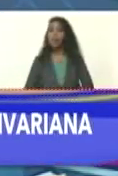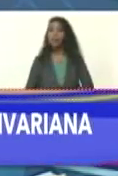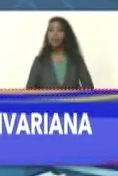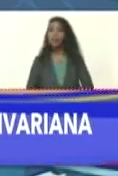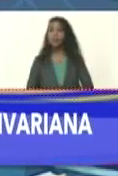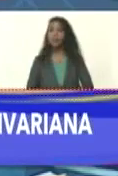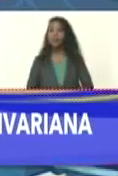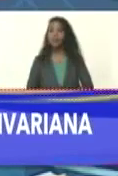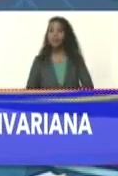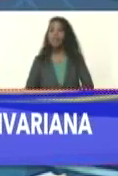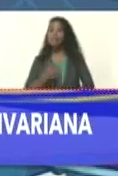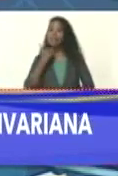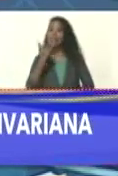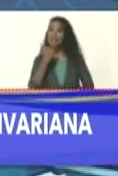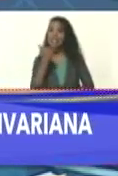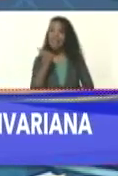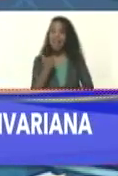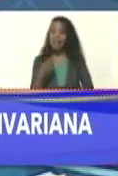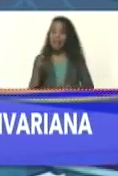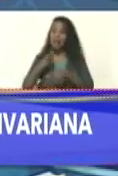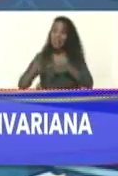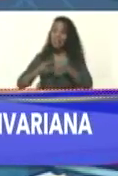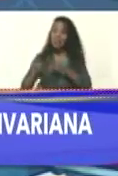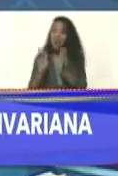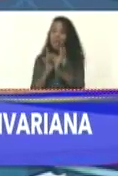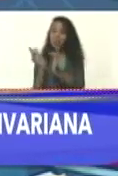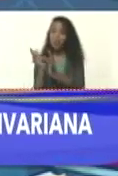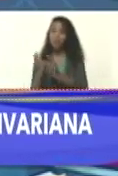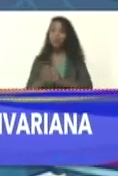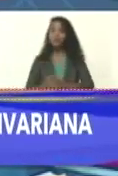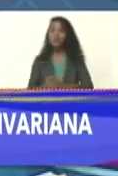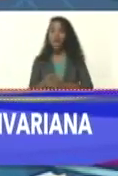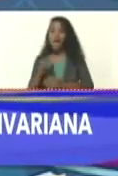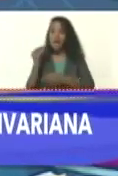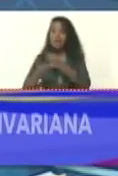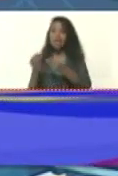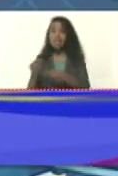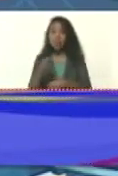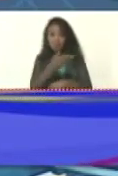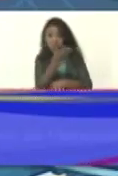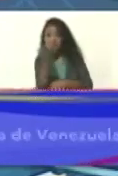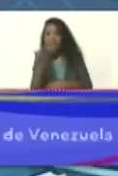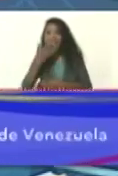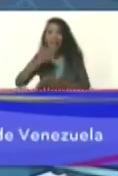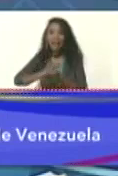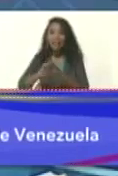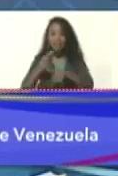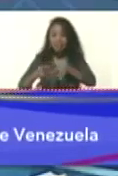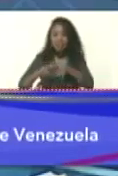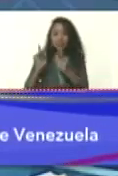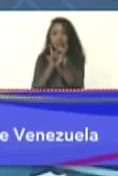Ya se acerca el niño Jesús. Le hicieron su carta al niño Jesús.